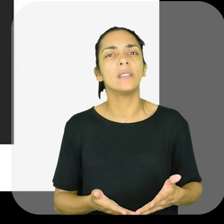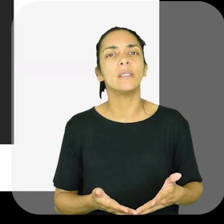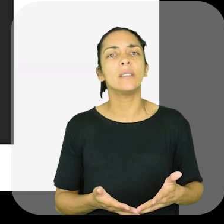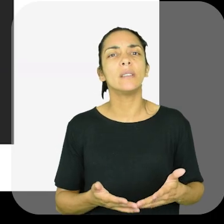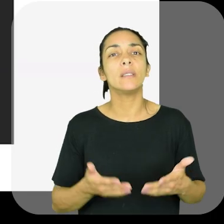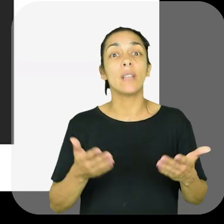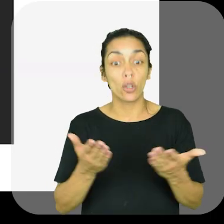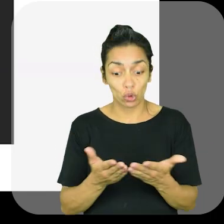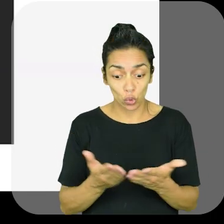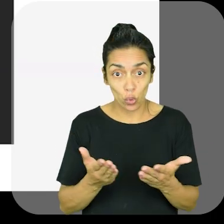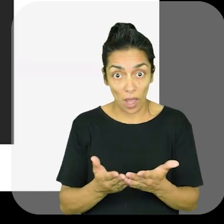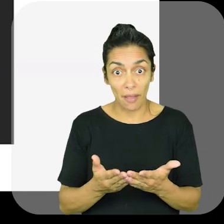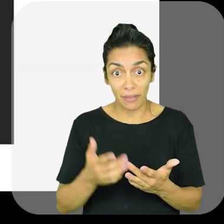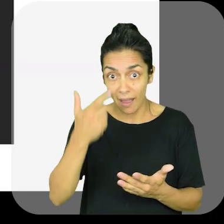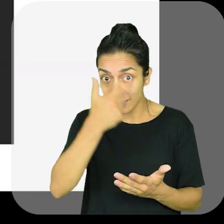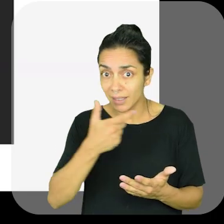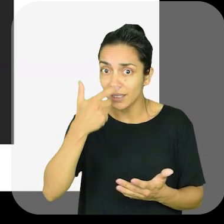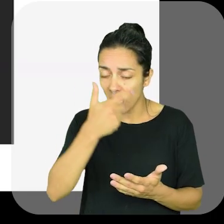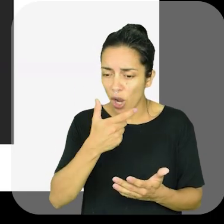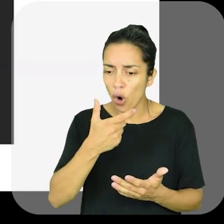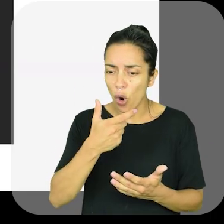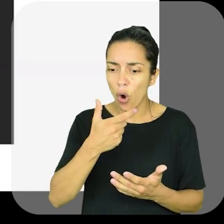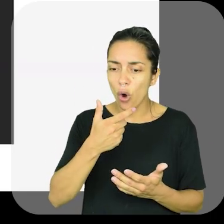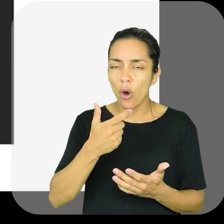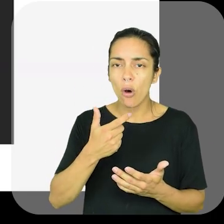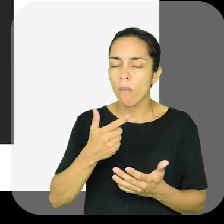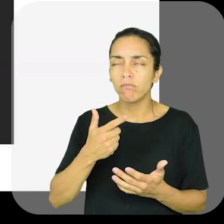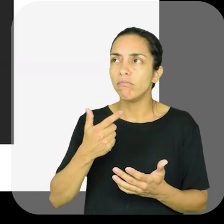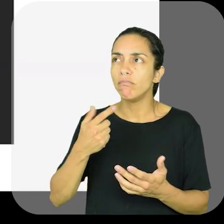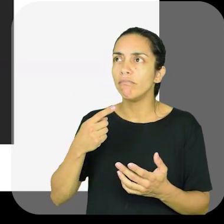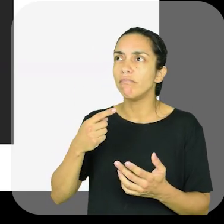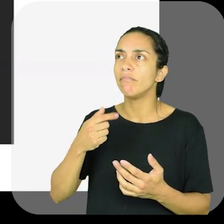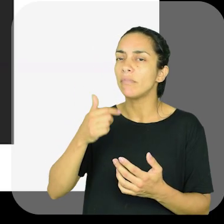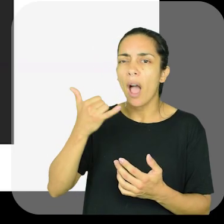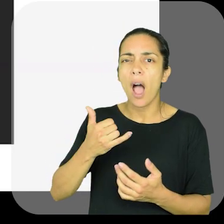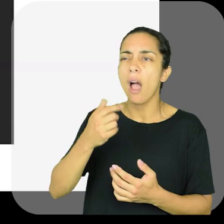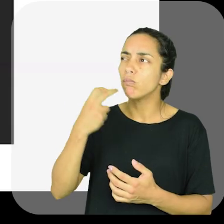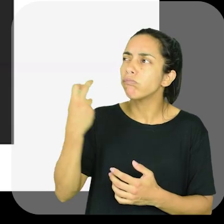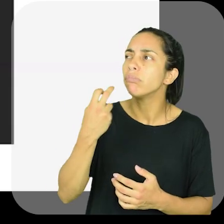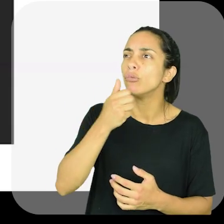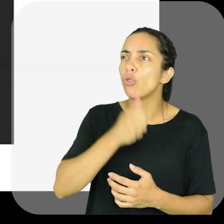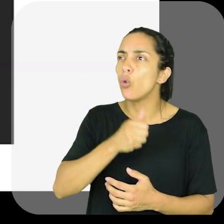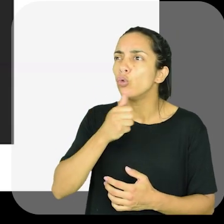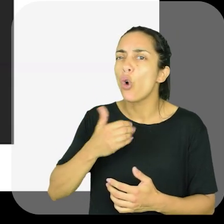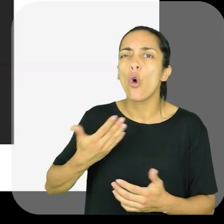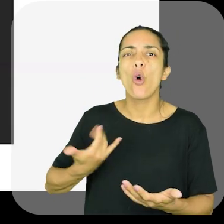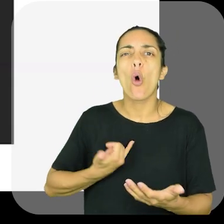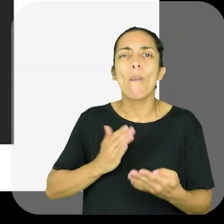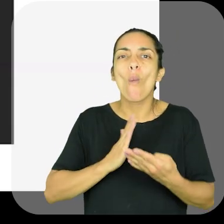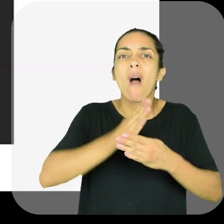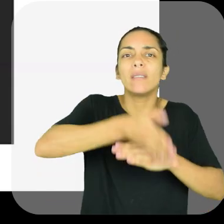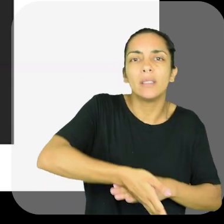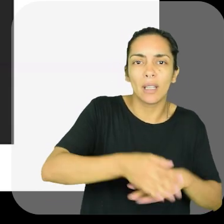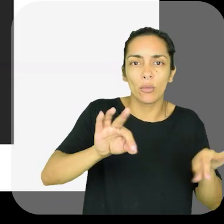los estudiantes ciegos resuelven su interacción con la música, pero las universidades y los profesores de música